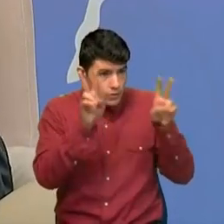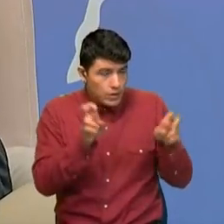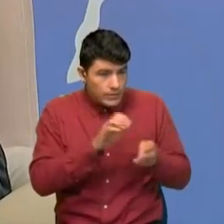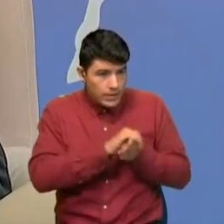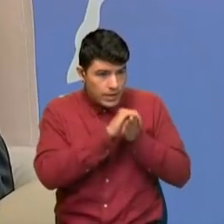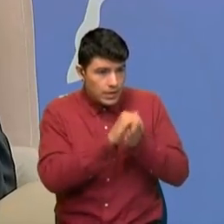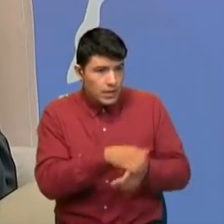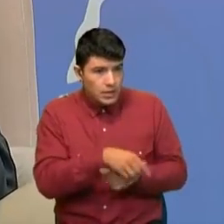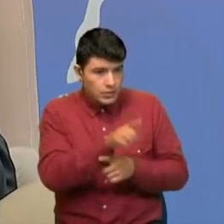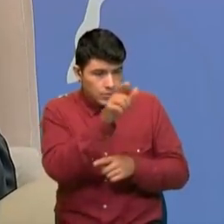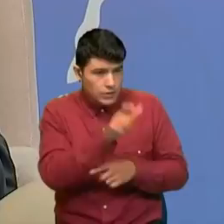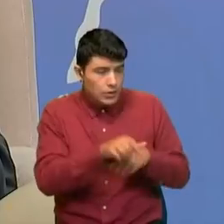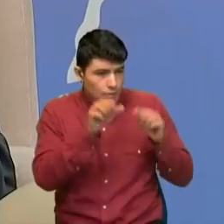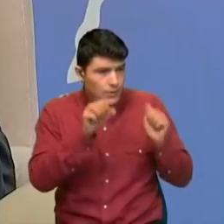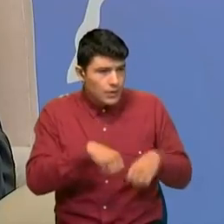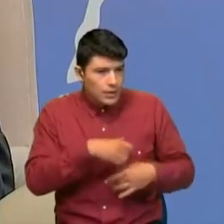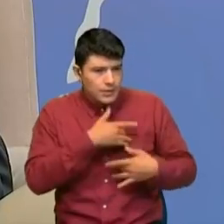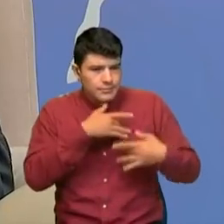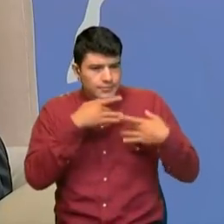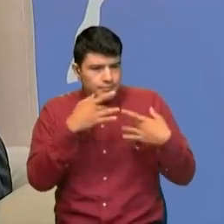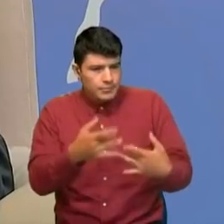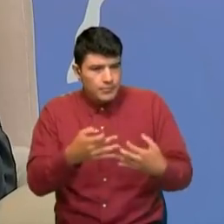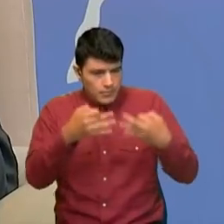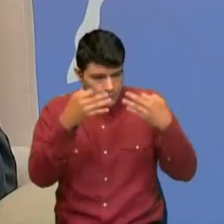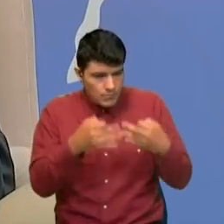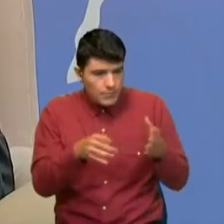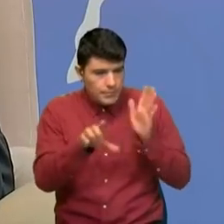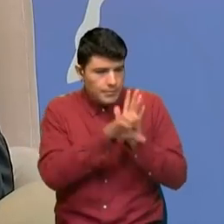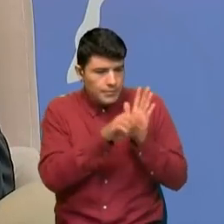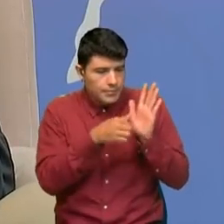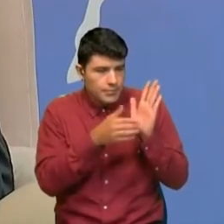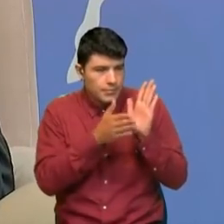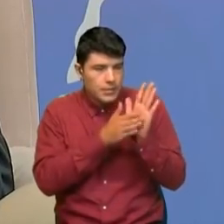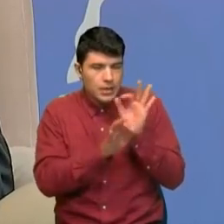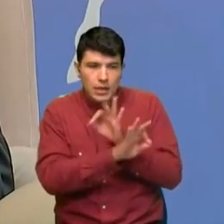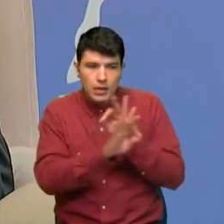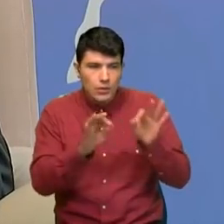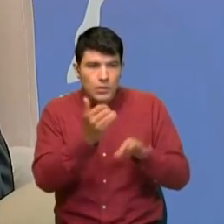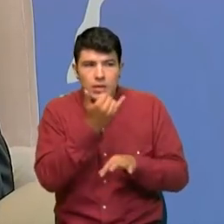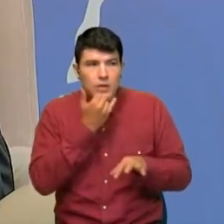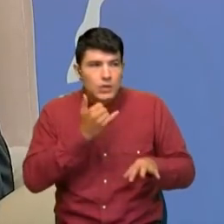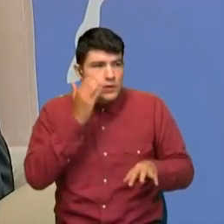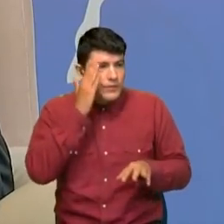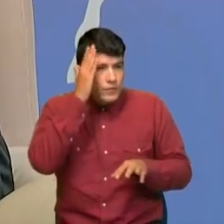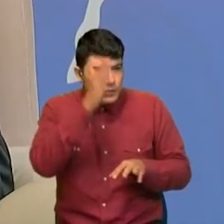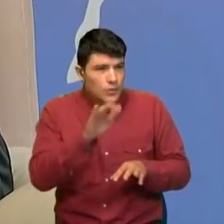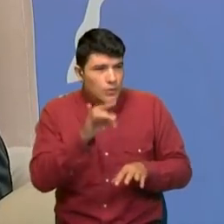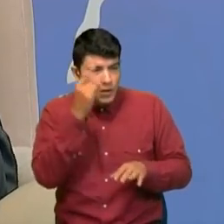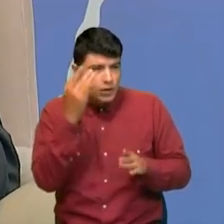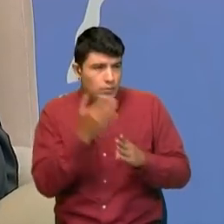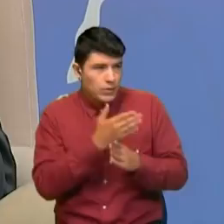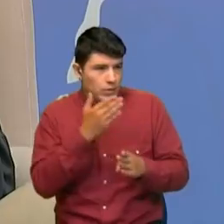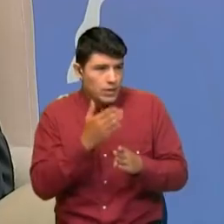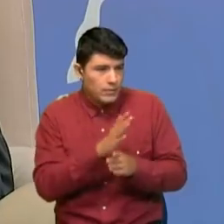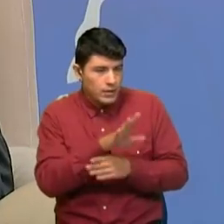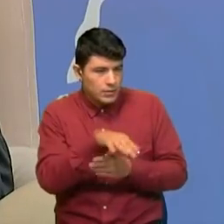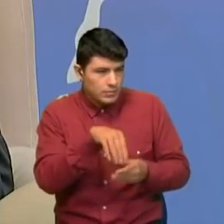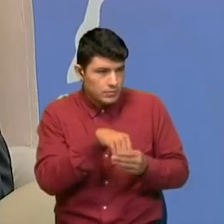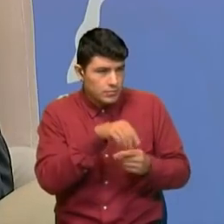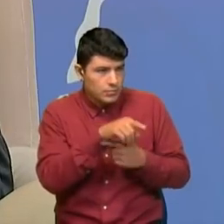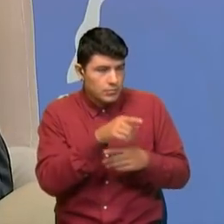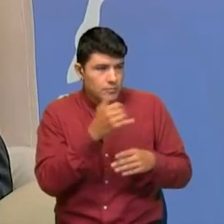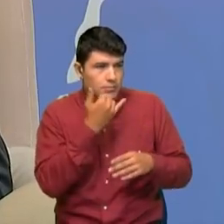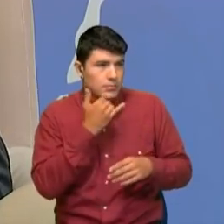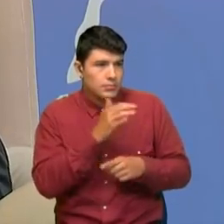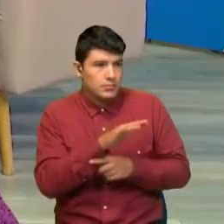persona para que pueda manifestar su voluntad de forma legal y que no se presenten errores a futuro, que no se presenten vicios en las escrituras, que no se presenten